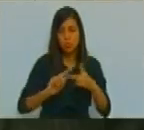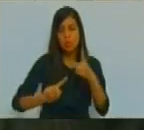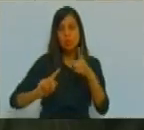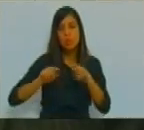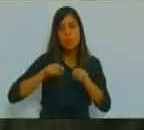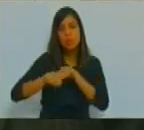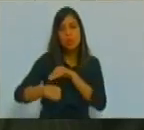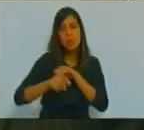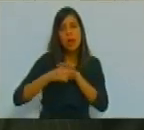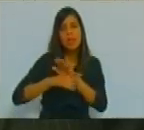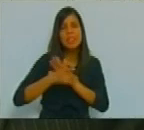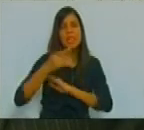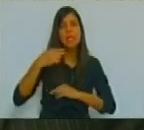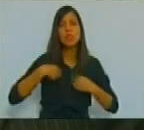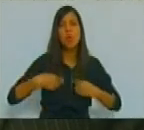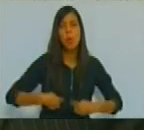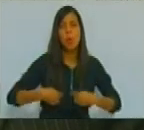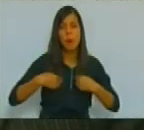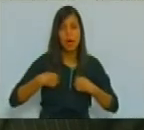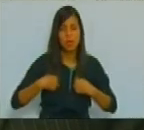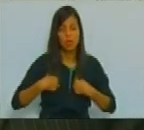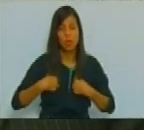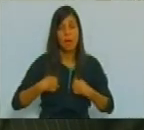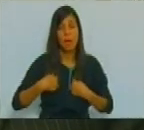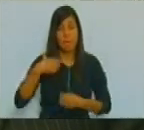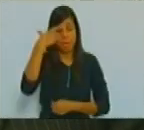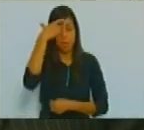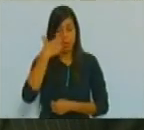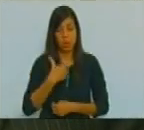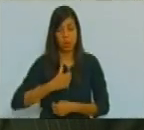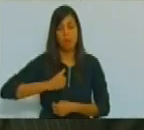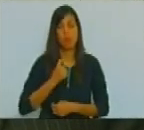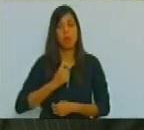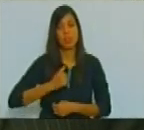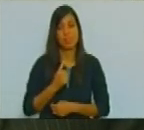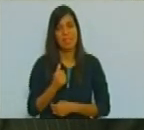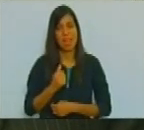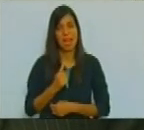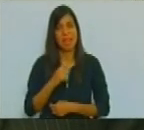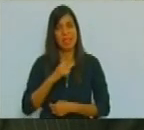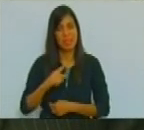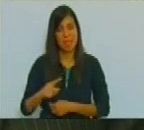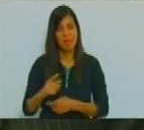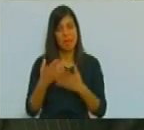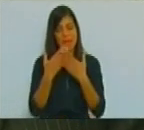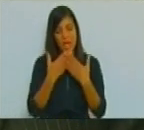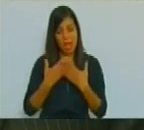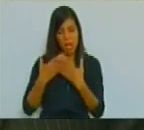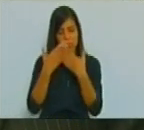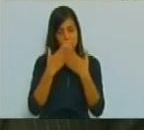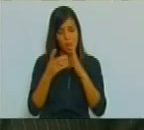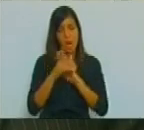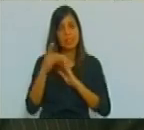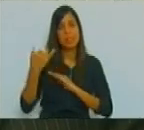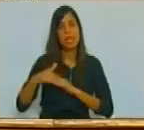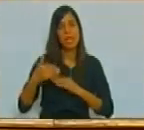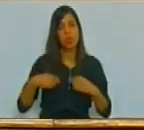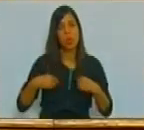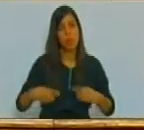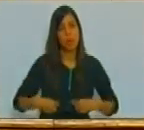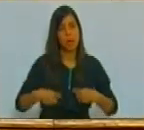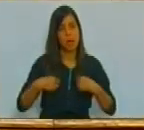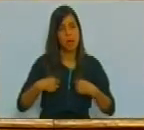humanos todo funcionario de policía pasa por estudio en el ámbito de los derechos humanos